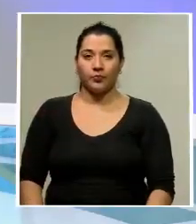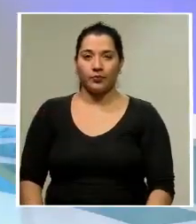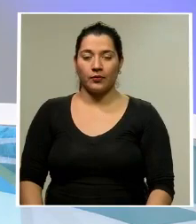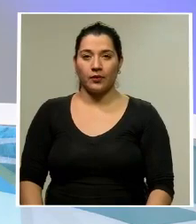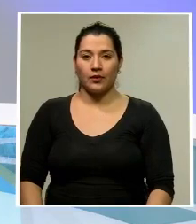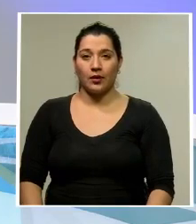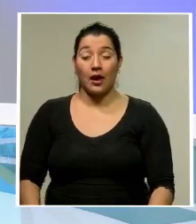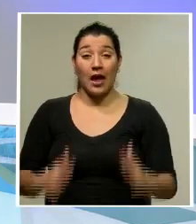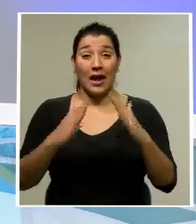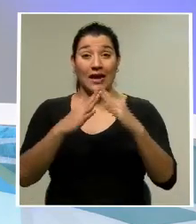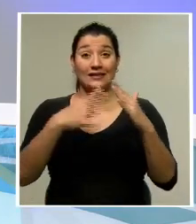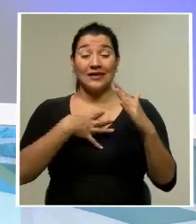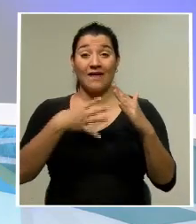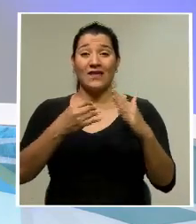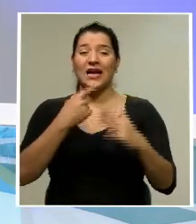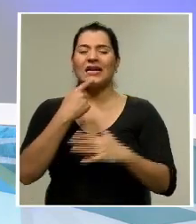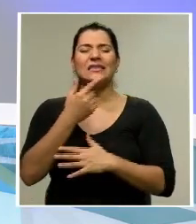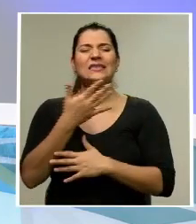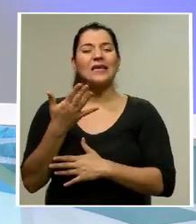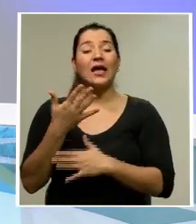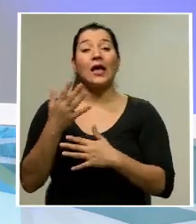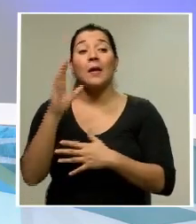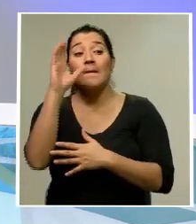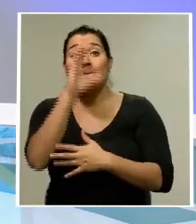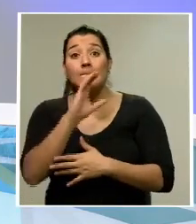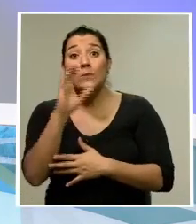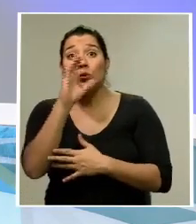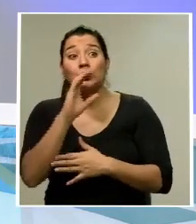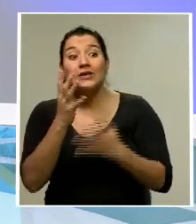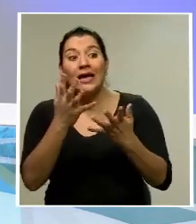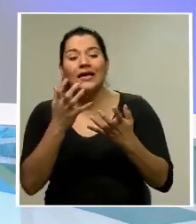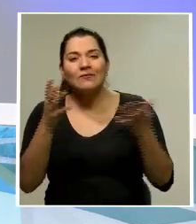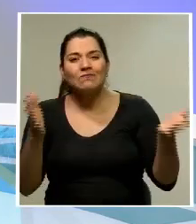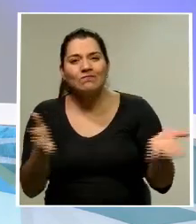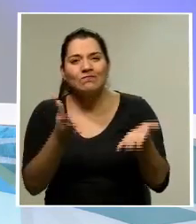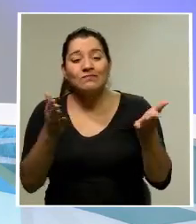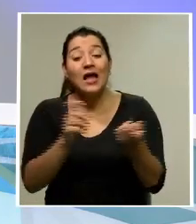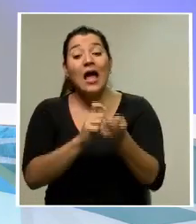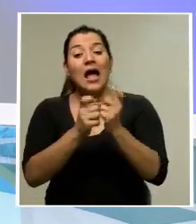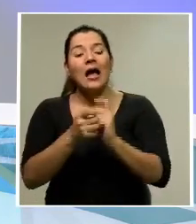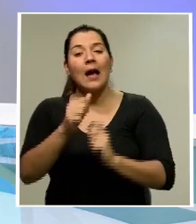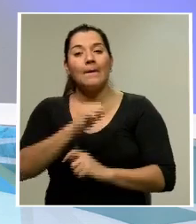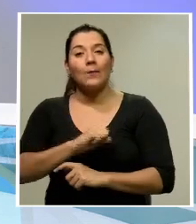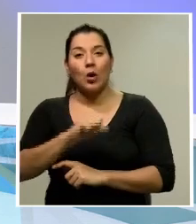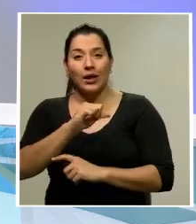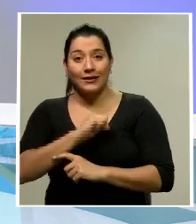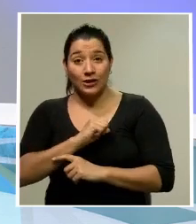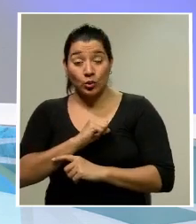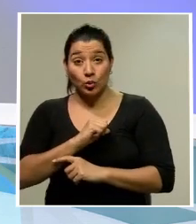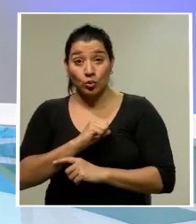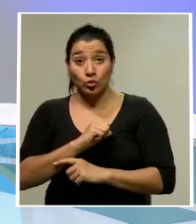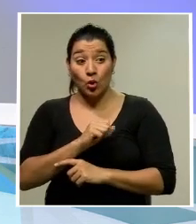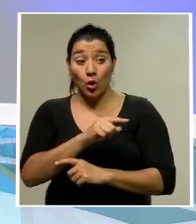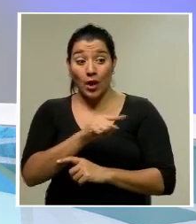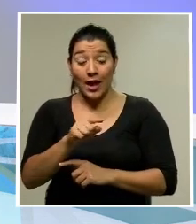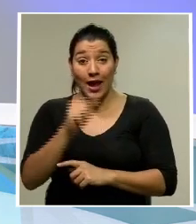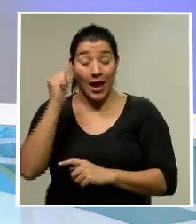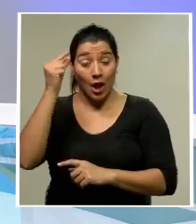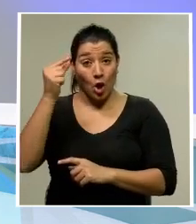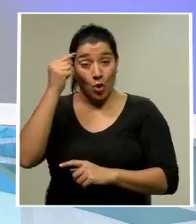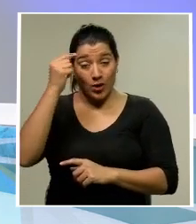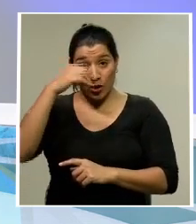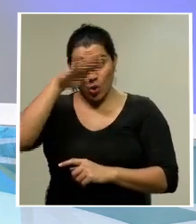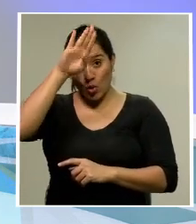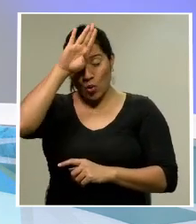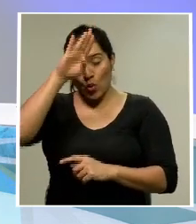Y la Casa Blanca asegura que busca incentivar un cambio de comportamiento del gobierno cubano. El portavoz